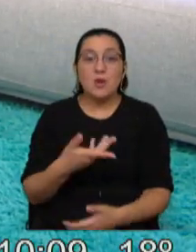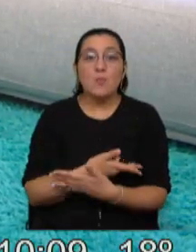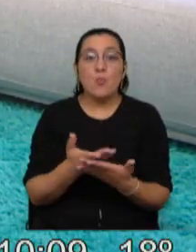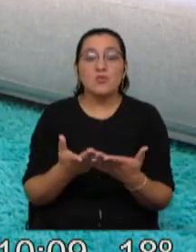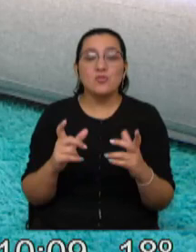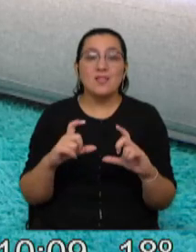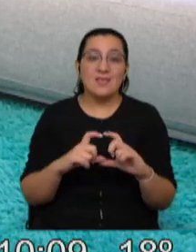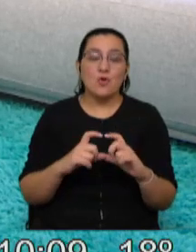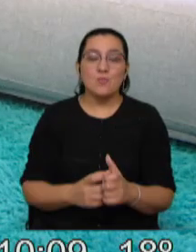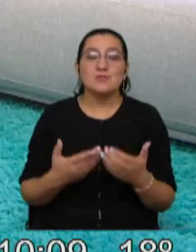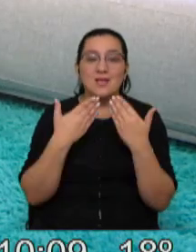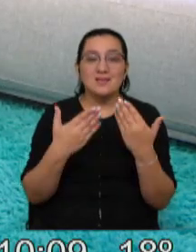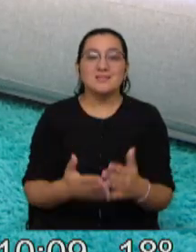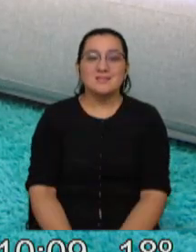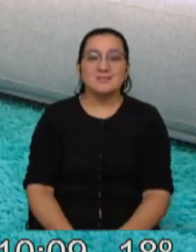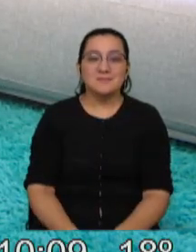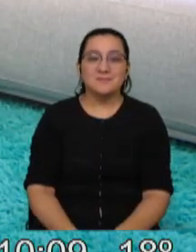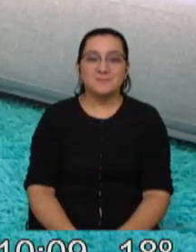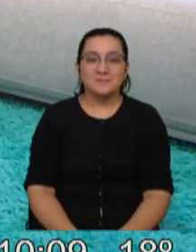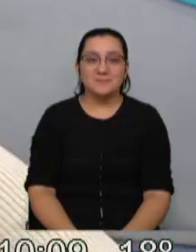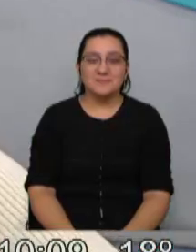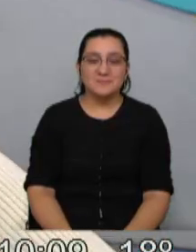disco. Gracias, Russo. Que pases muy bien.